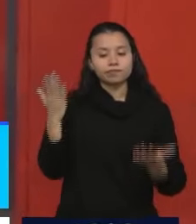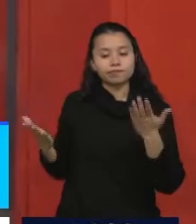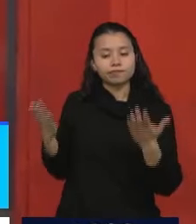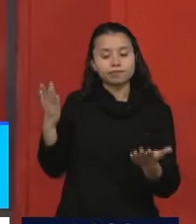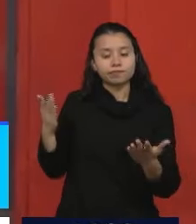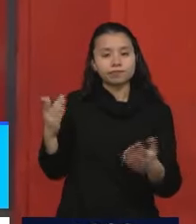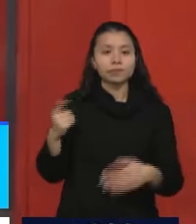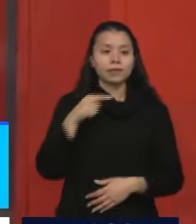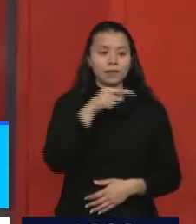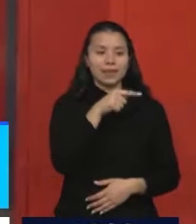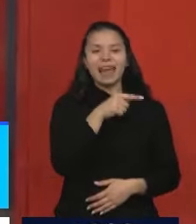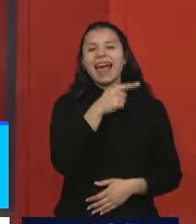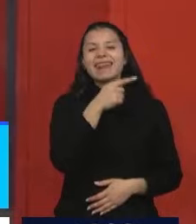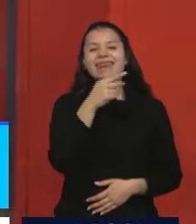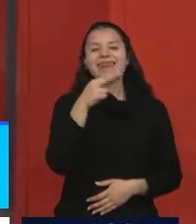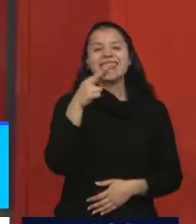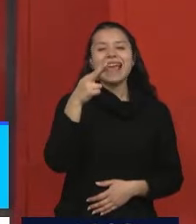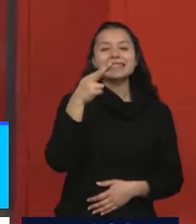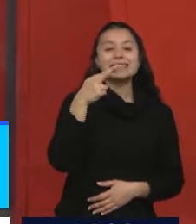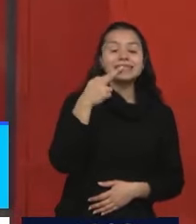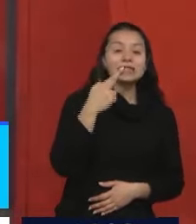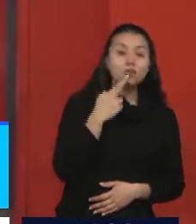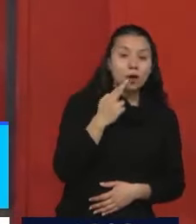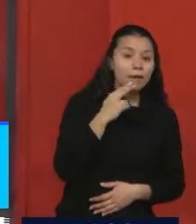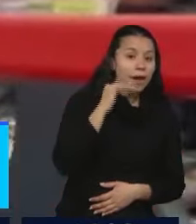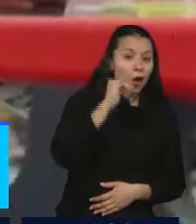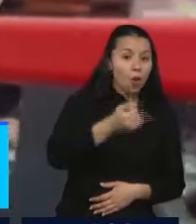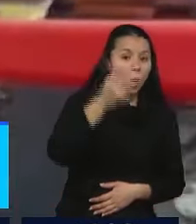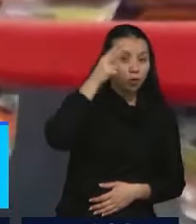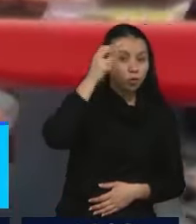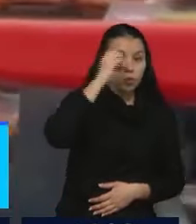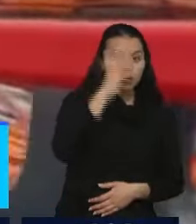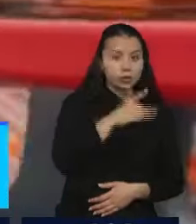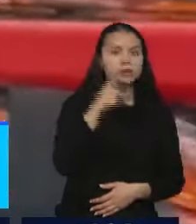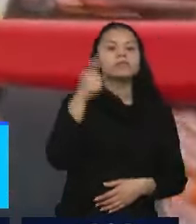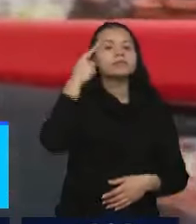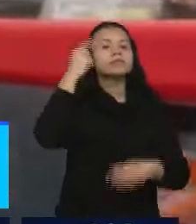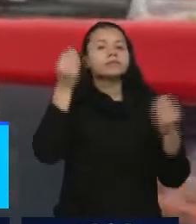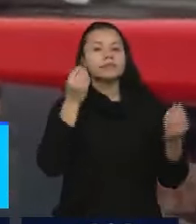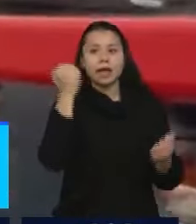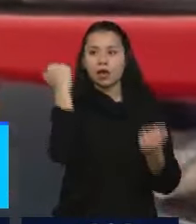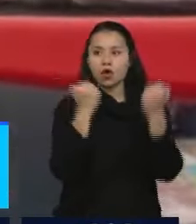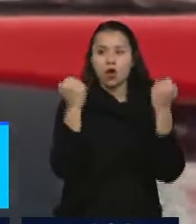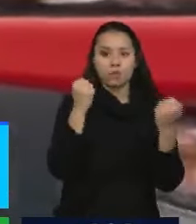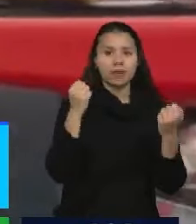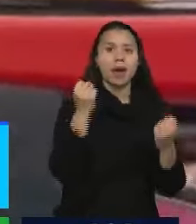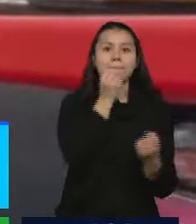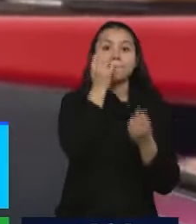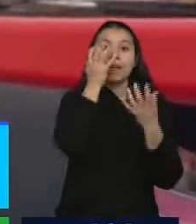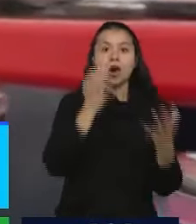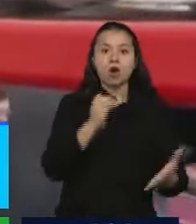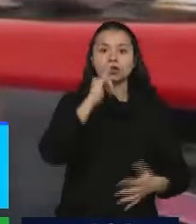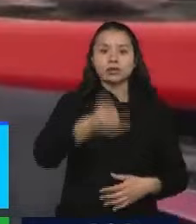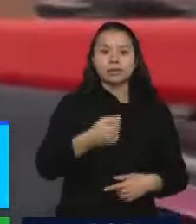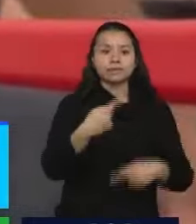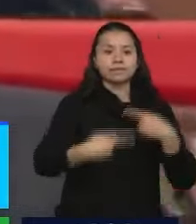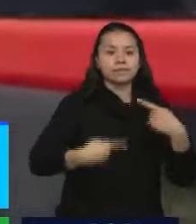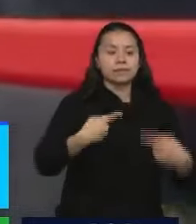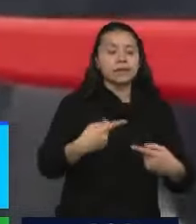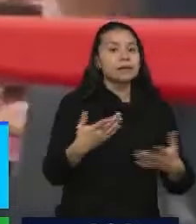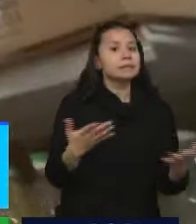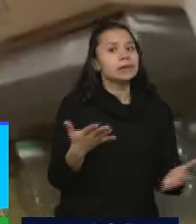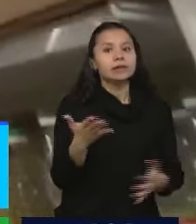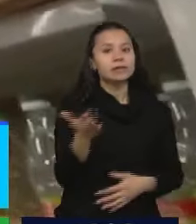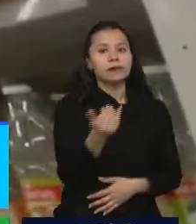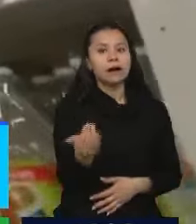19,58% cree que Milei está solucionando la macroeconomía, pero se redujo notablemente el plazo que son capaces de esperar. Y